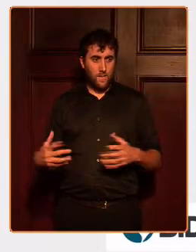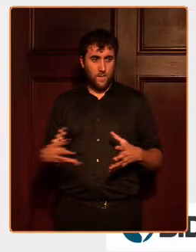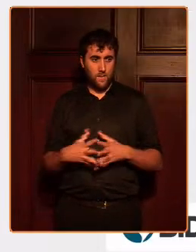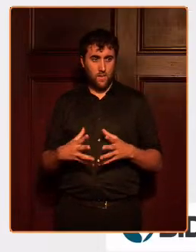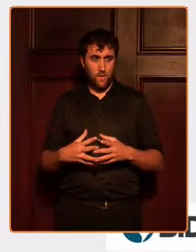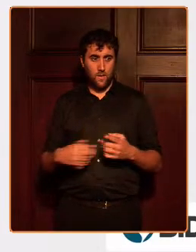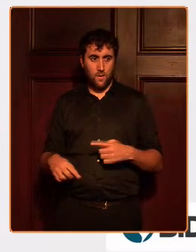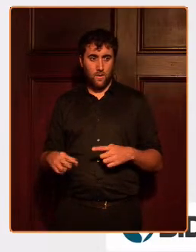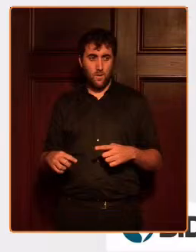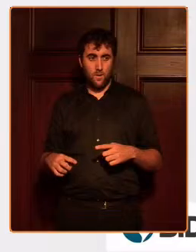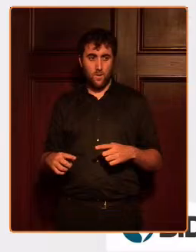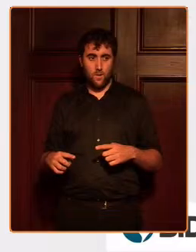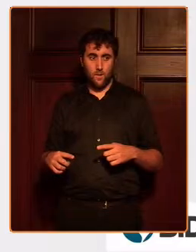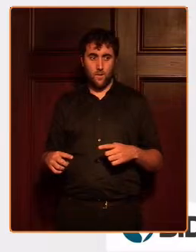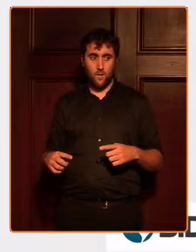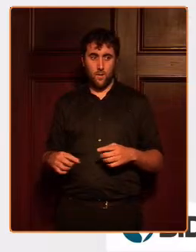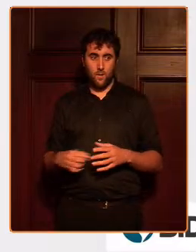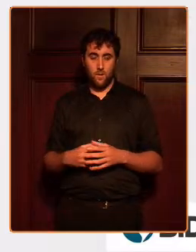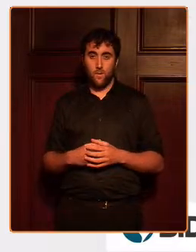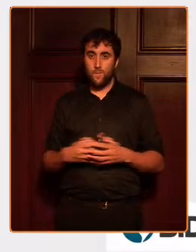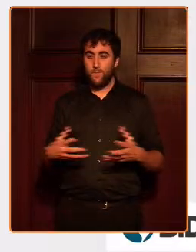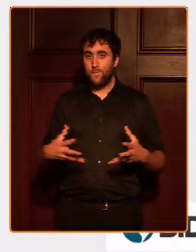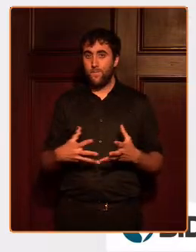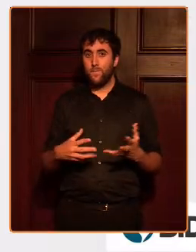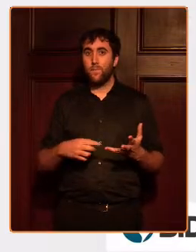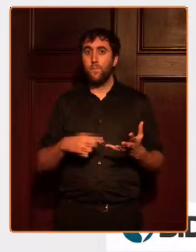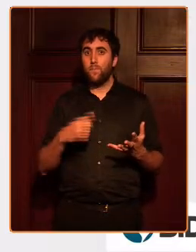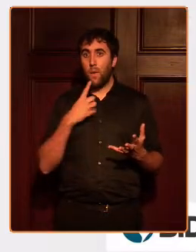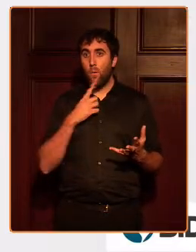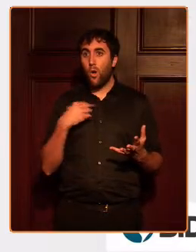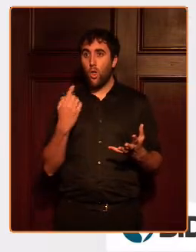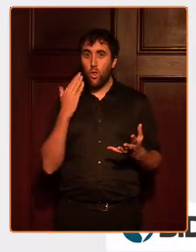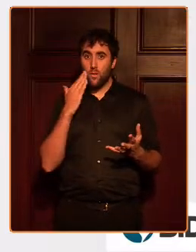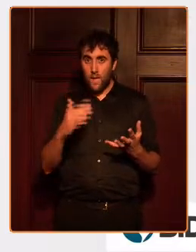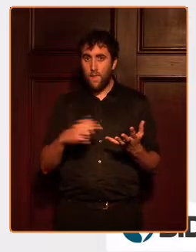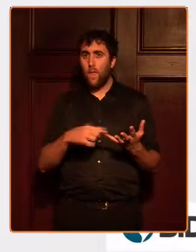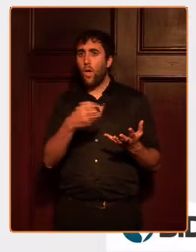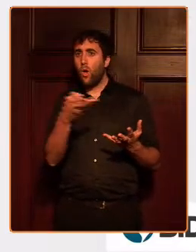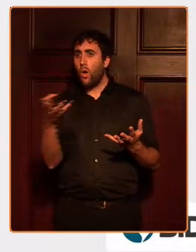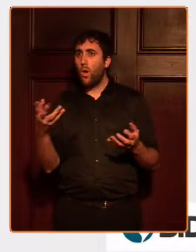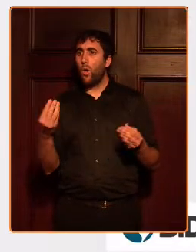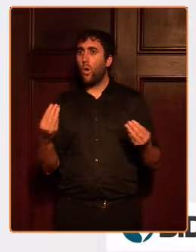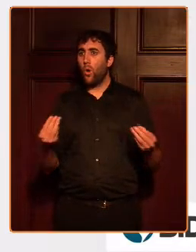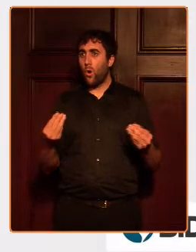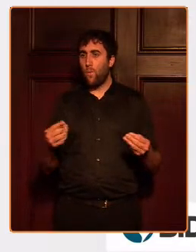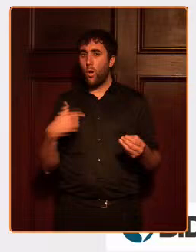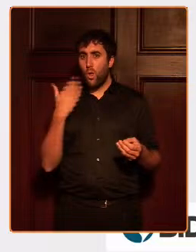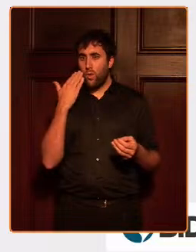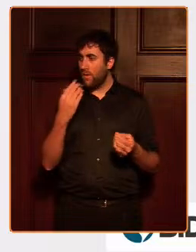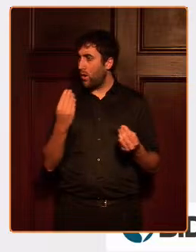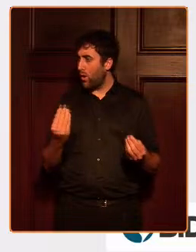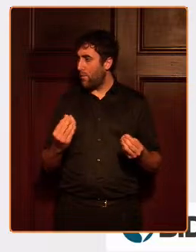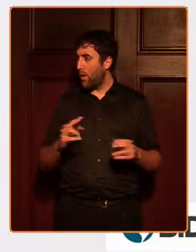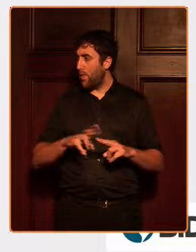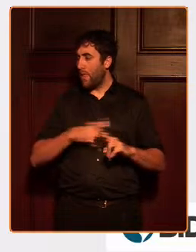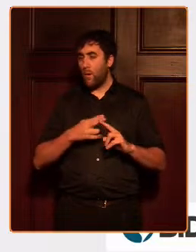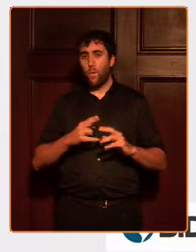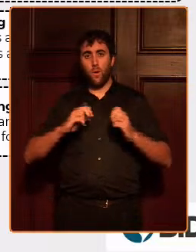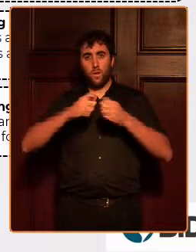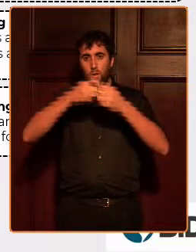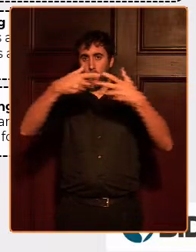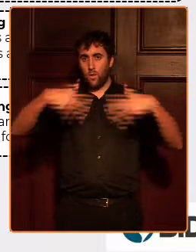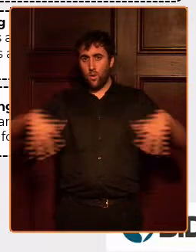los estudiantes, tanto desde el flujo de docentes como del stock de docentes. Y de nuevo aquí todas